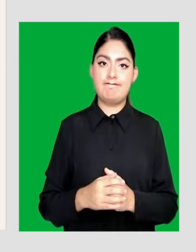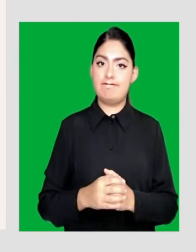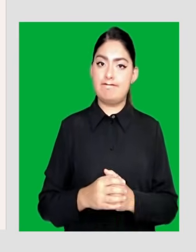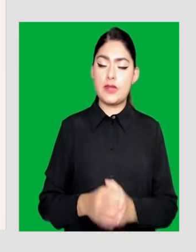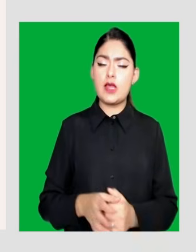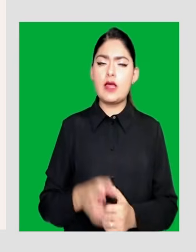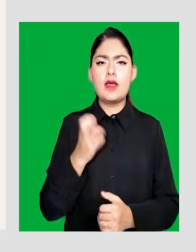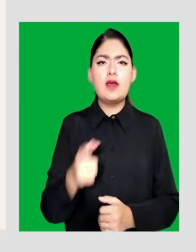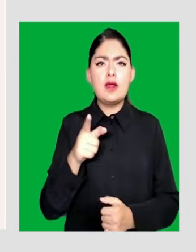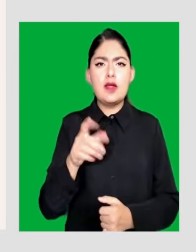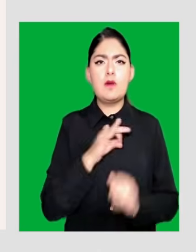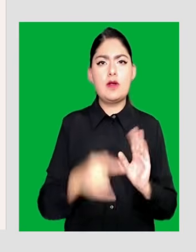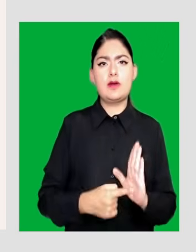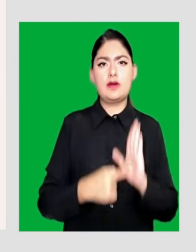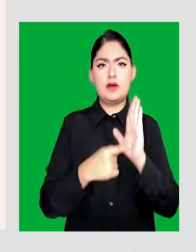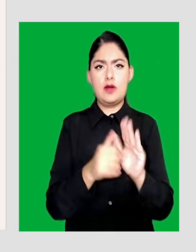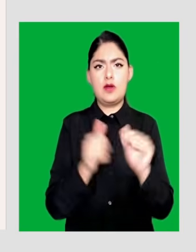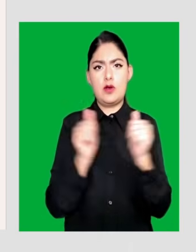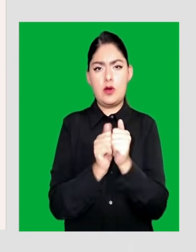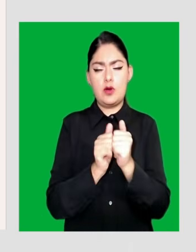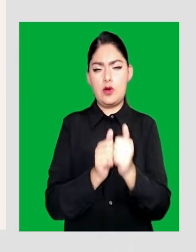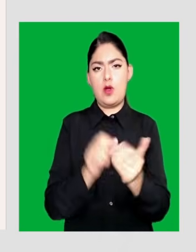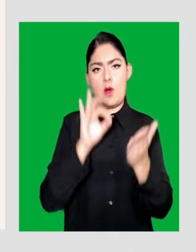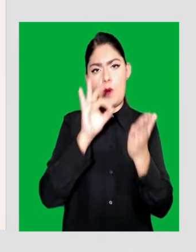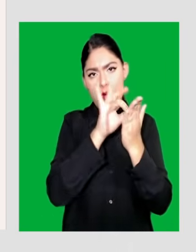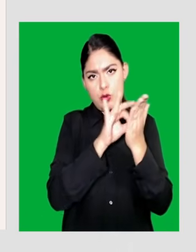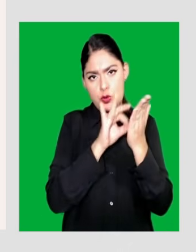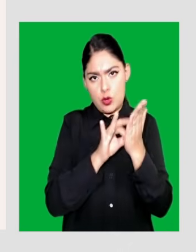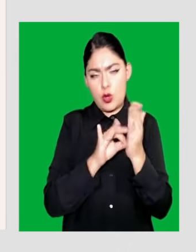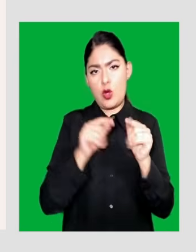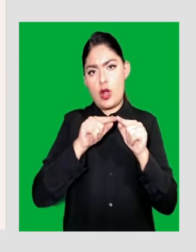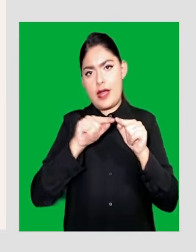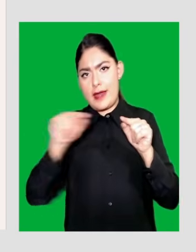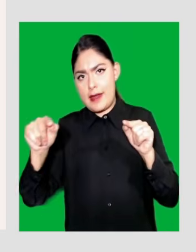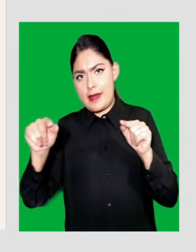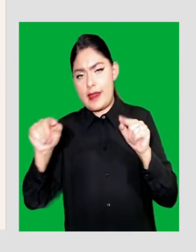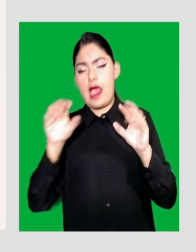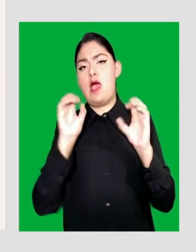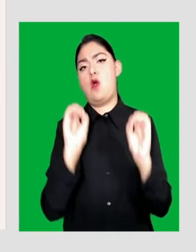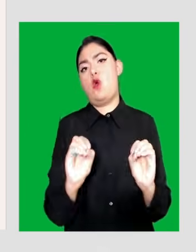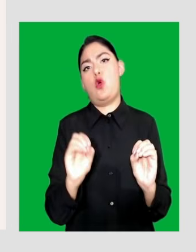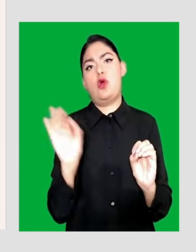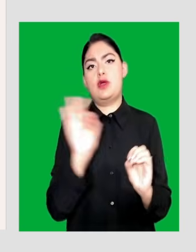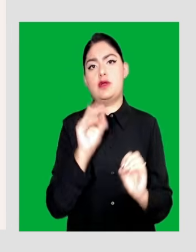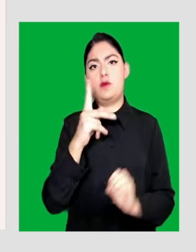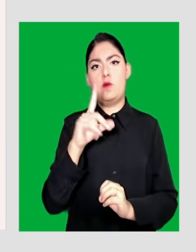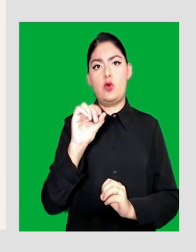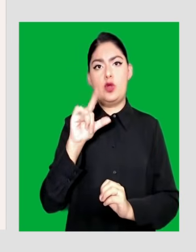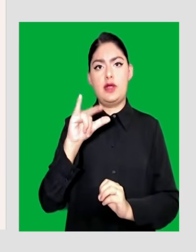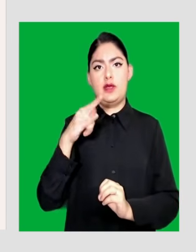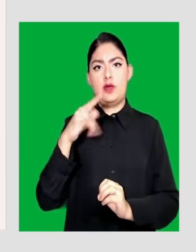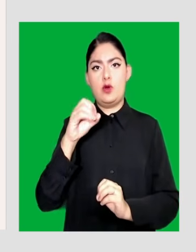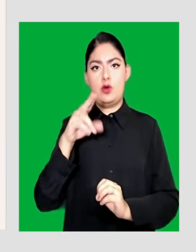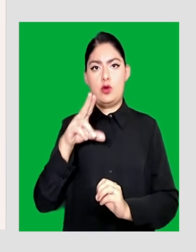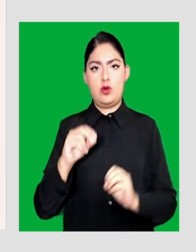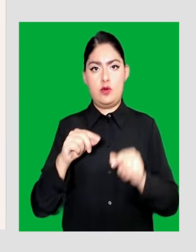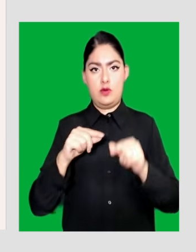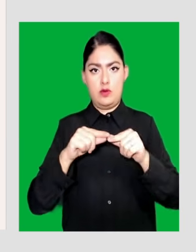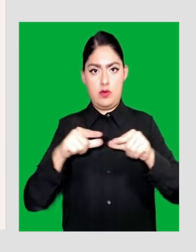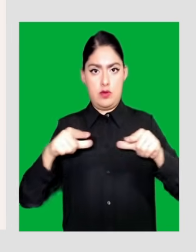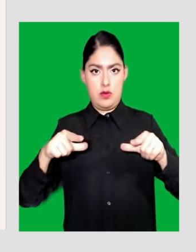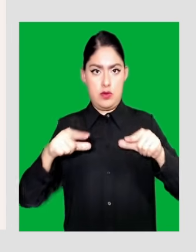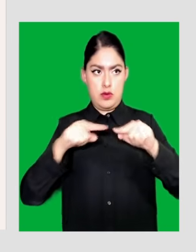formato vectorial que guarda la localización de elementos geográficos y atributos a ellos asociados, pero no es capaz de